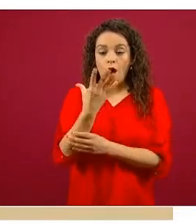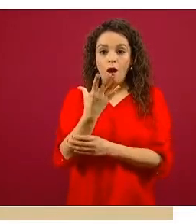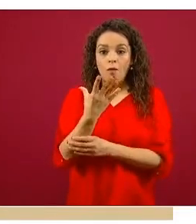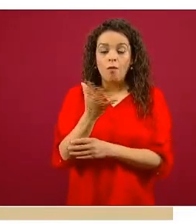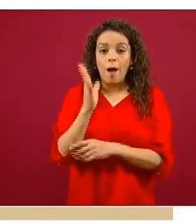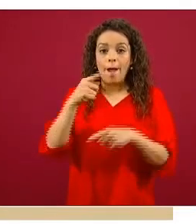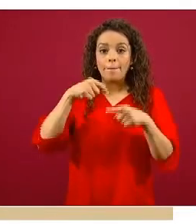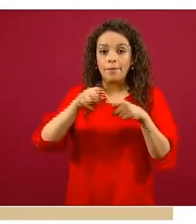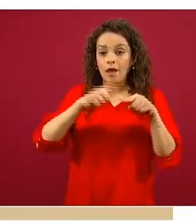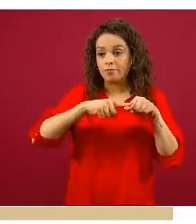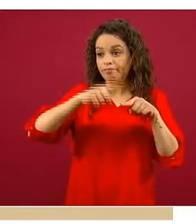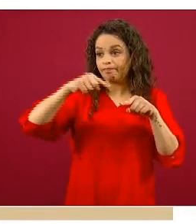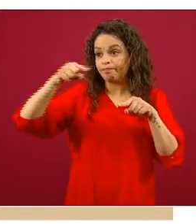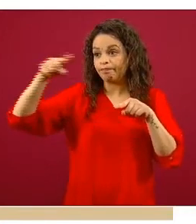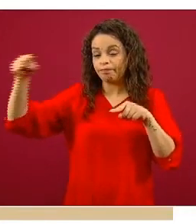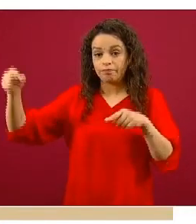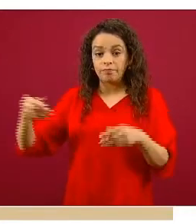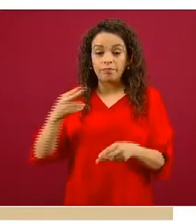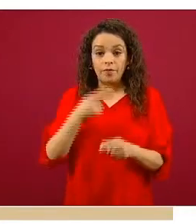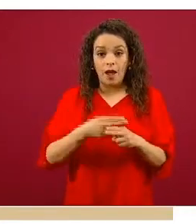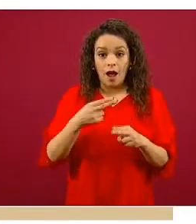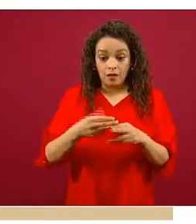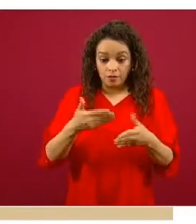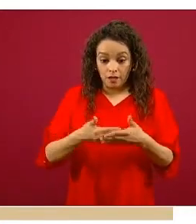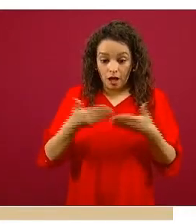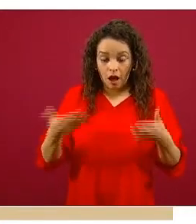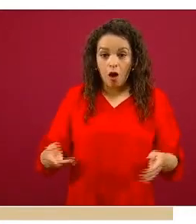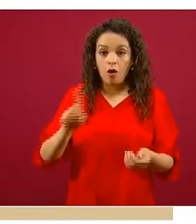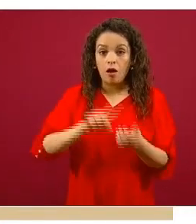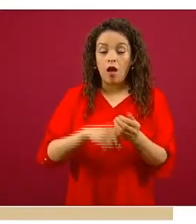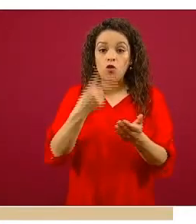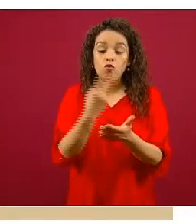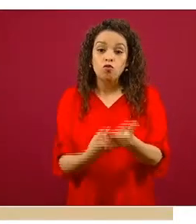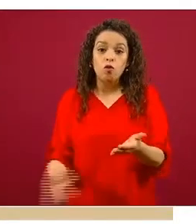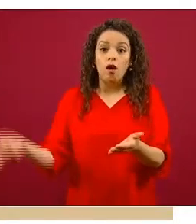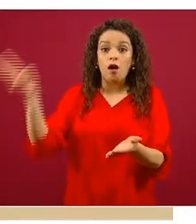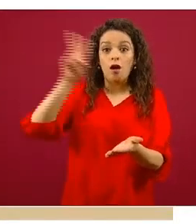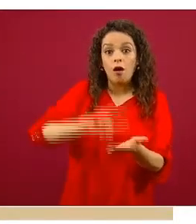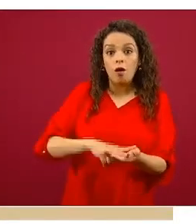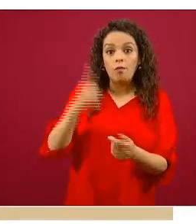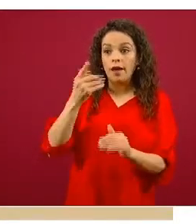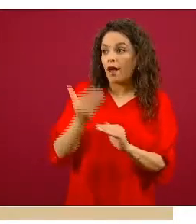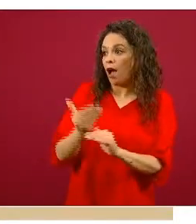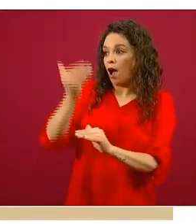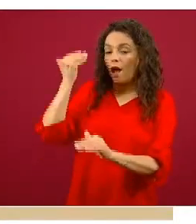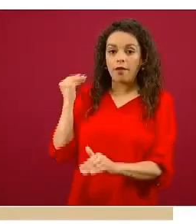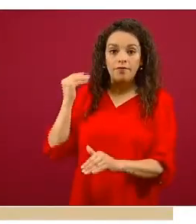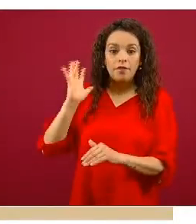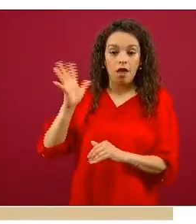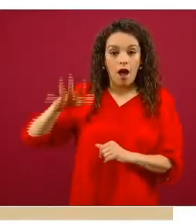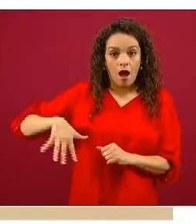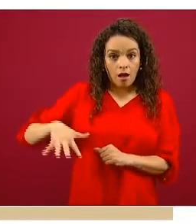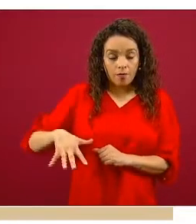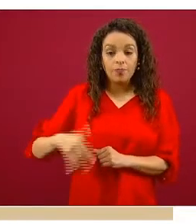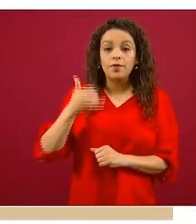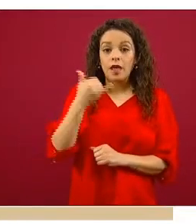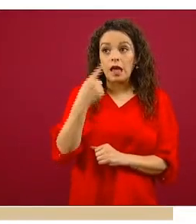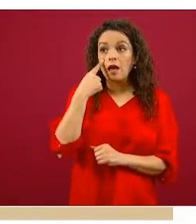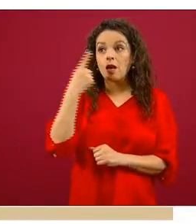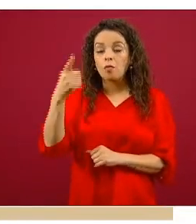el momento ha prácticamente ya duplicado el primer pico que tenían, y vamos a ver cómo esto se